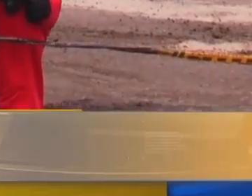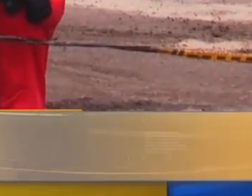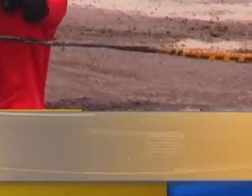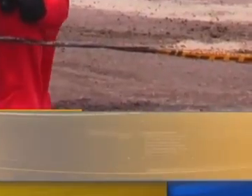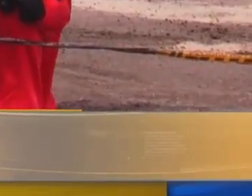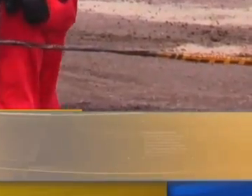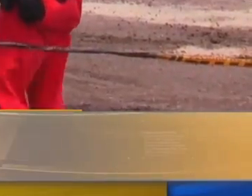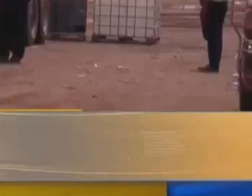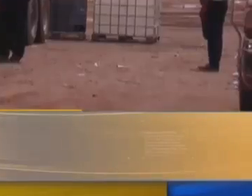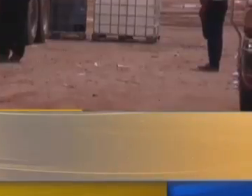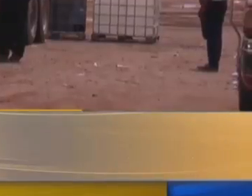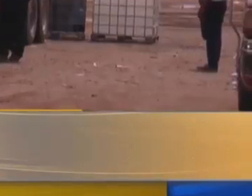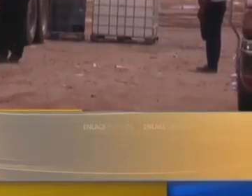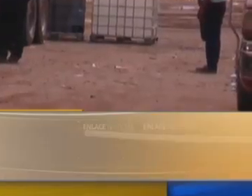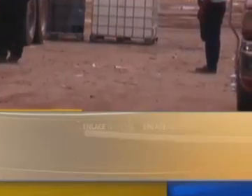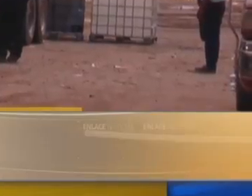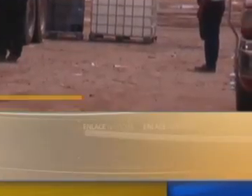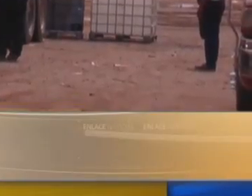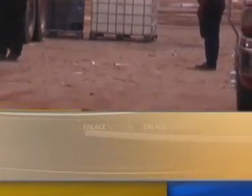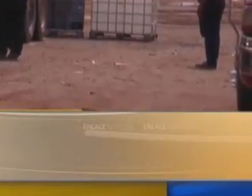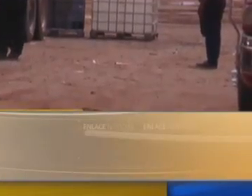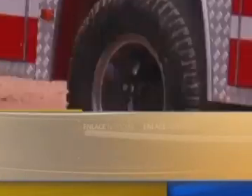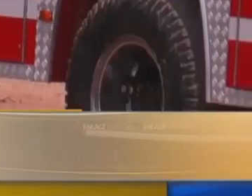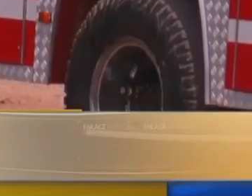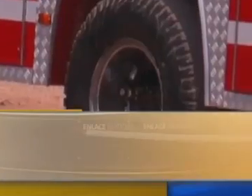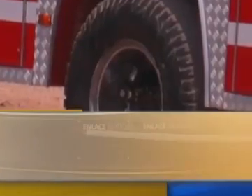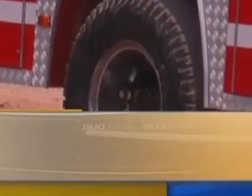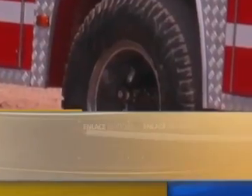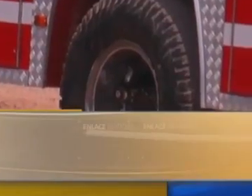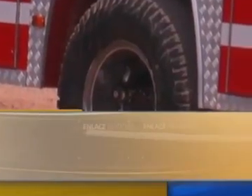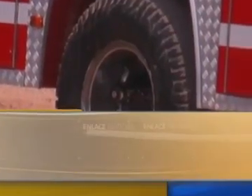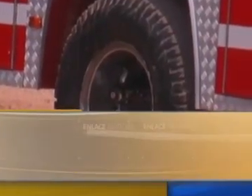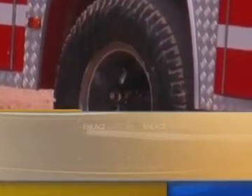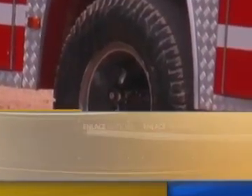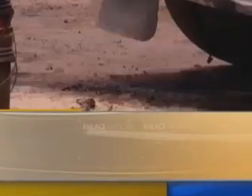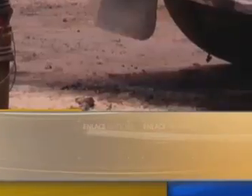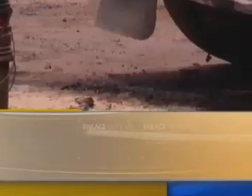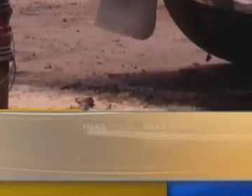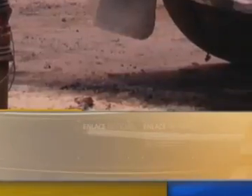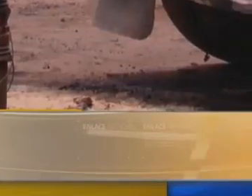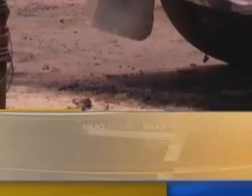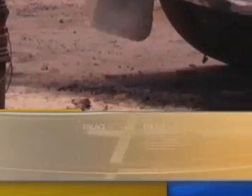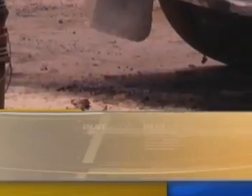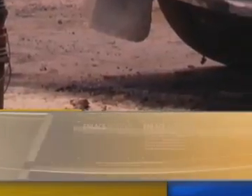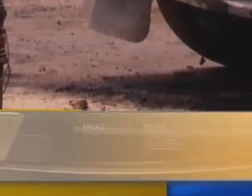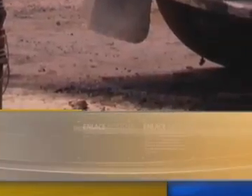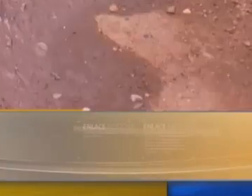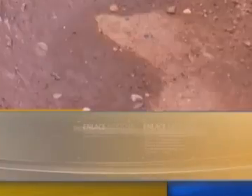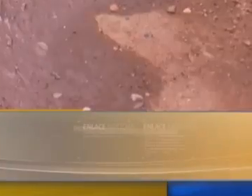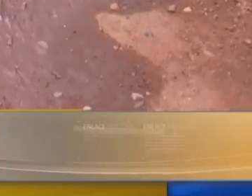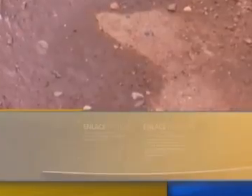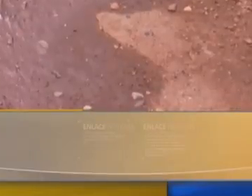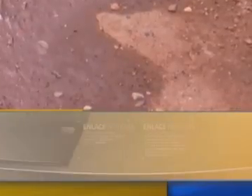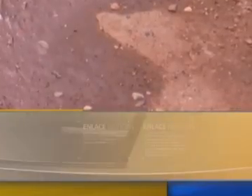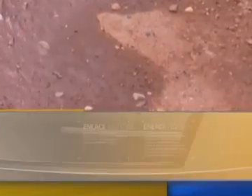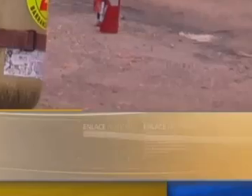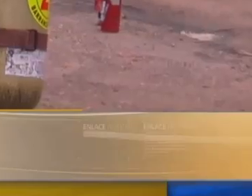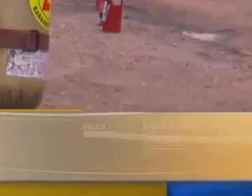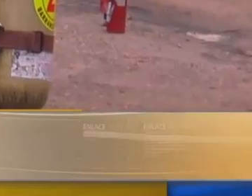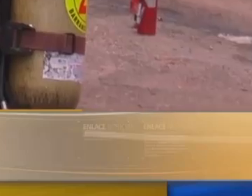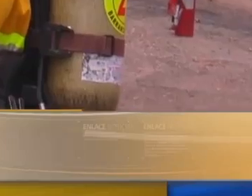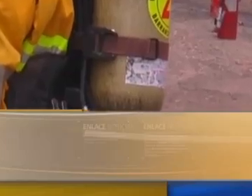Un camión cisterna cargado con nafta presentó fallas, registrando fuga del combustible, hecho que provocó una emergencia en el nororiente de la ciudad. Por fortuna,